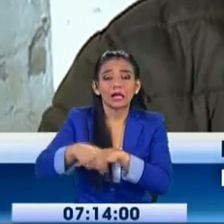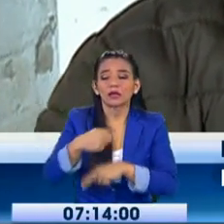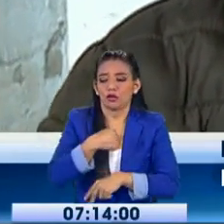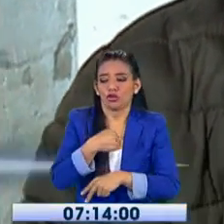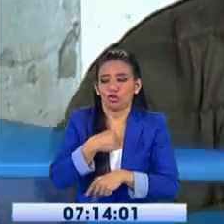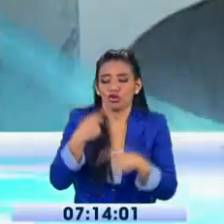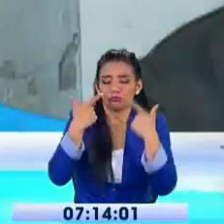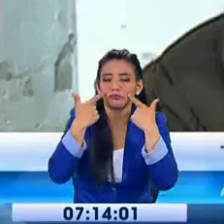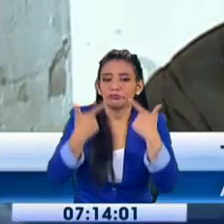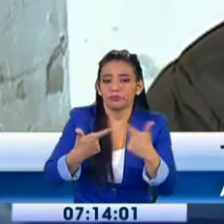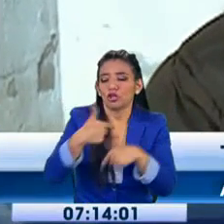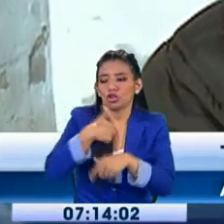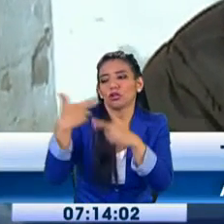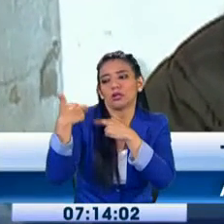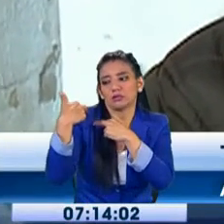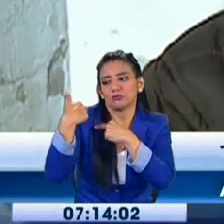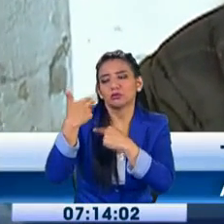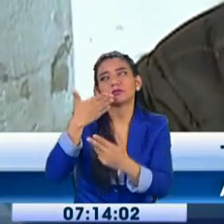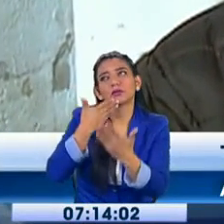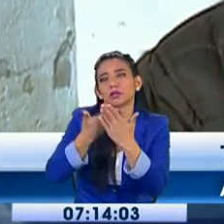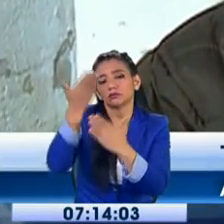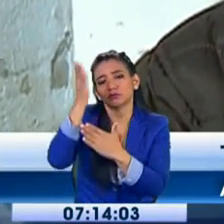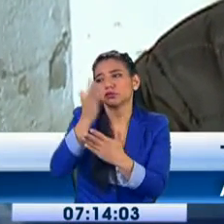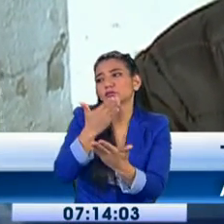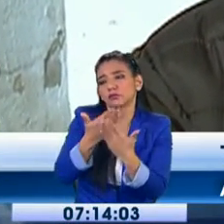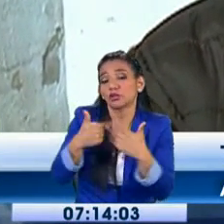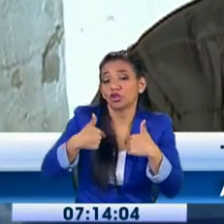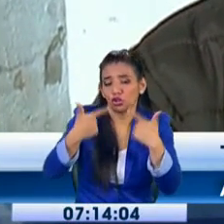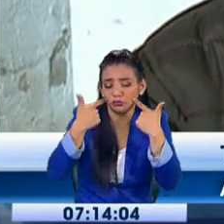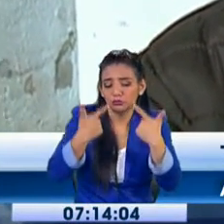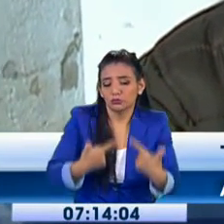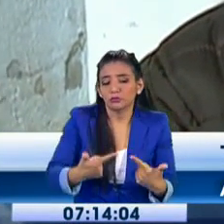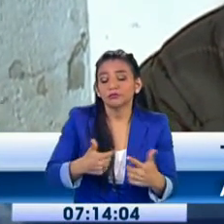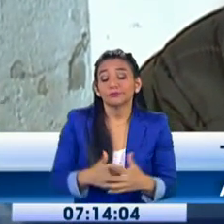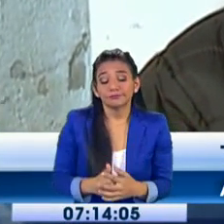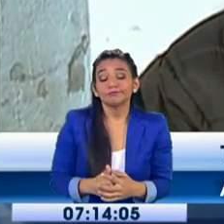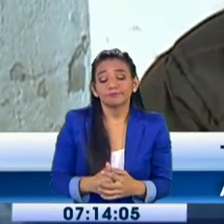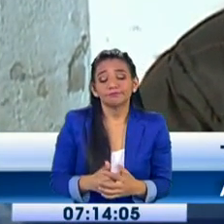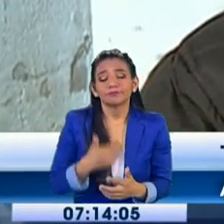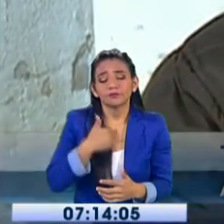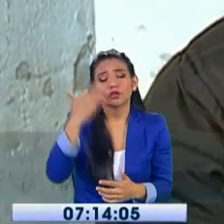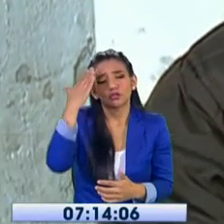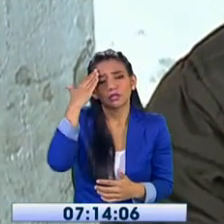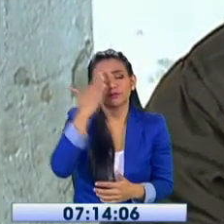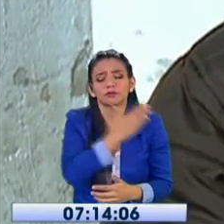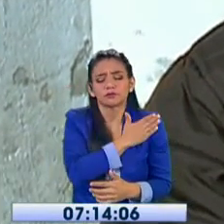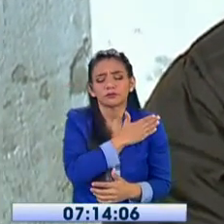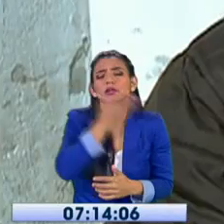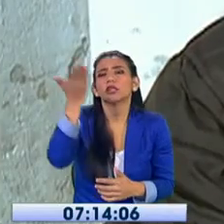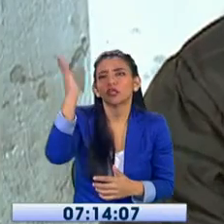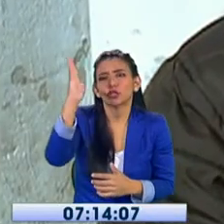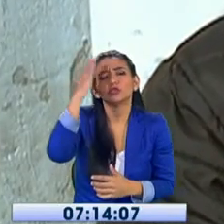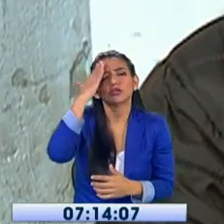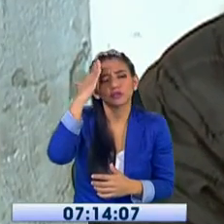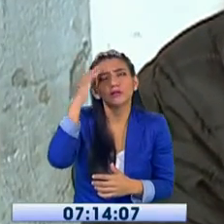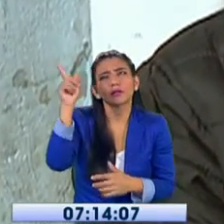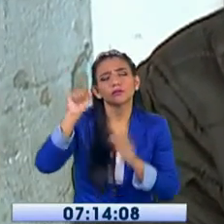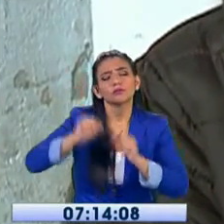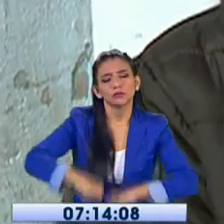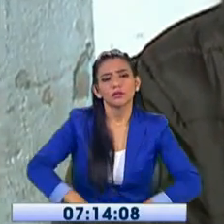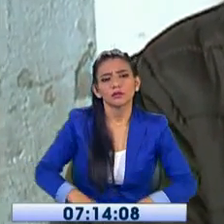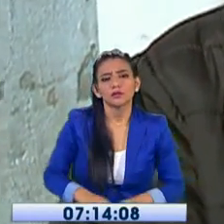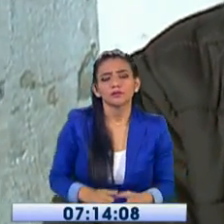la custodia a mí, a Dios gracias, y yo sé que yo confío en Dios y todo lo puedo en Cristo que